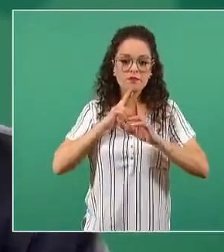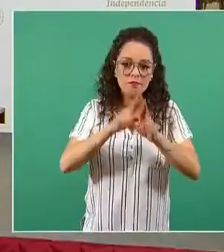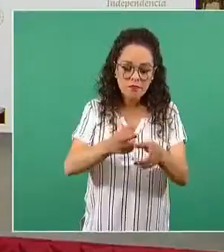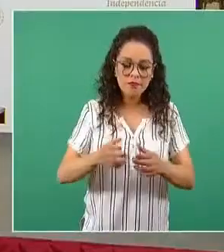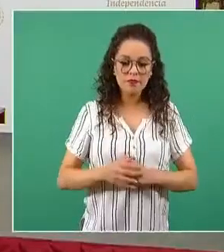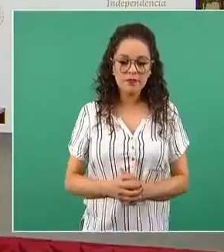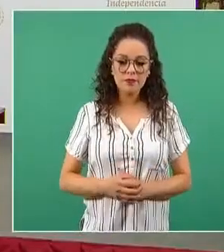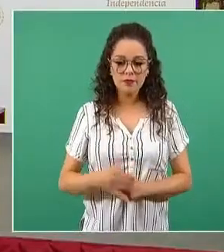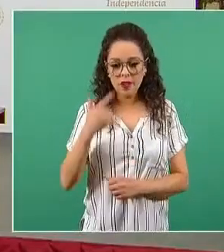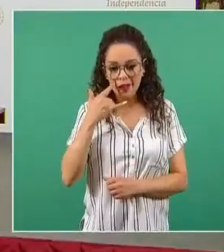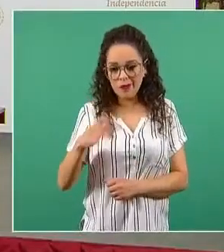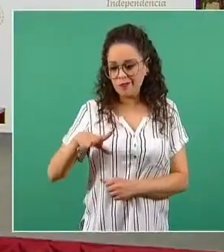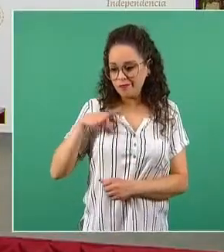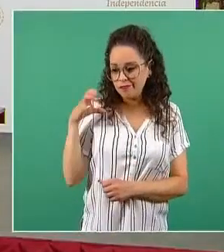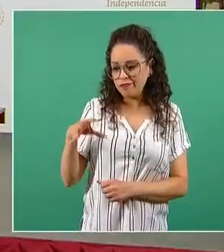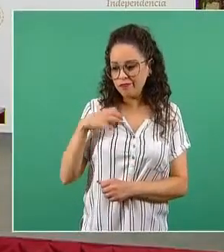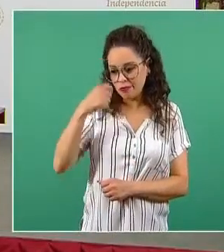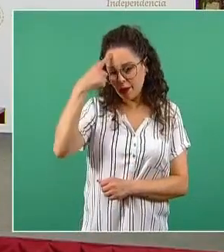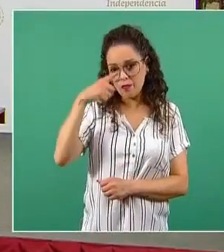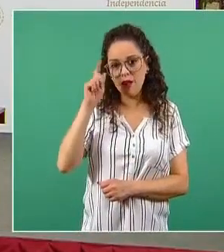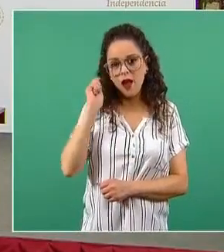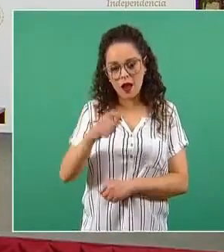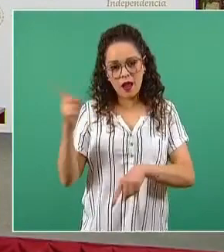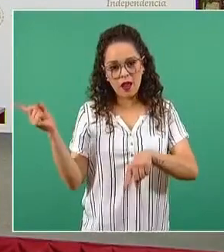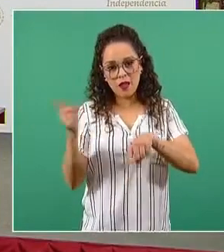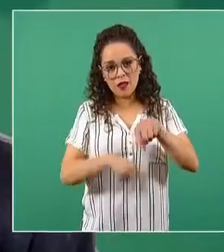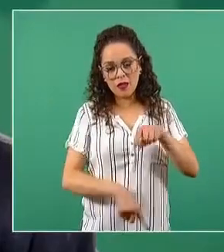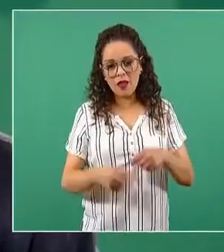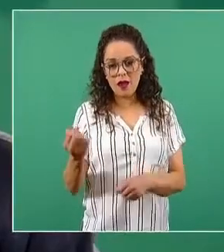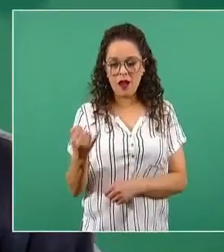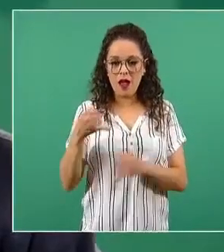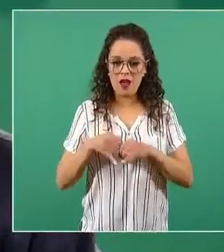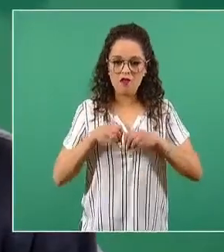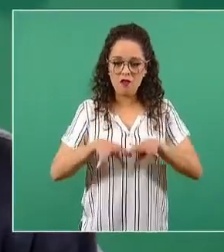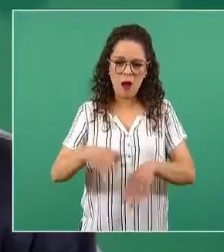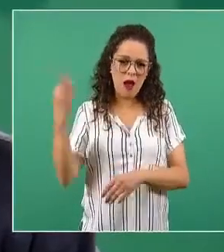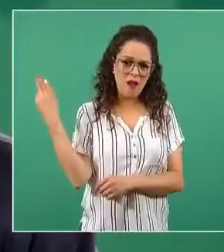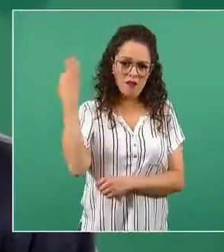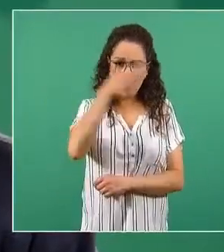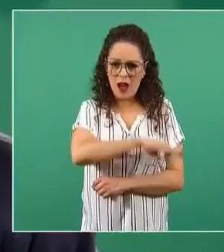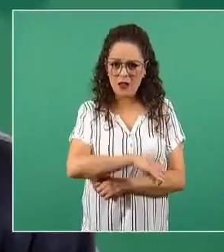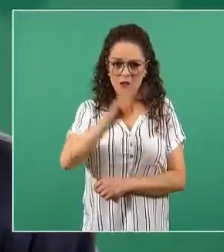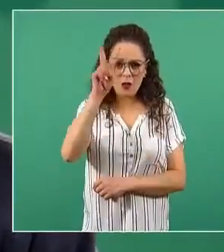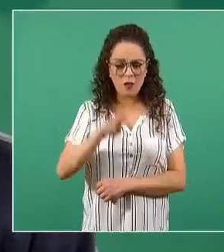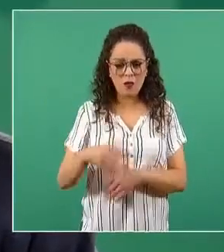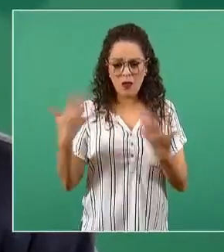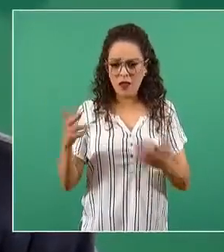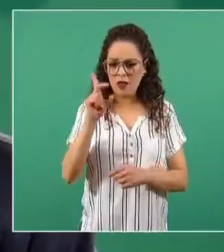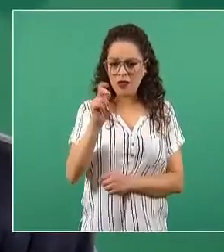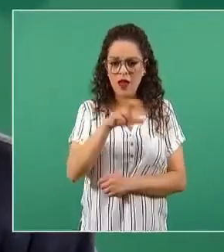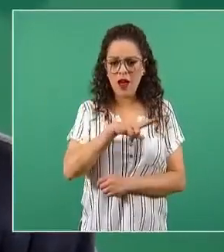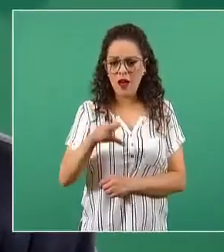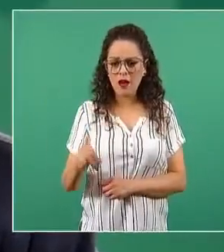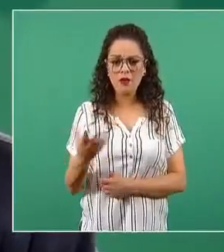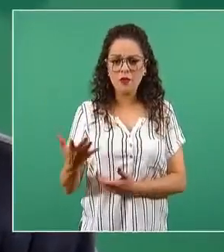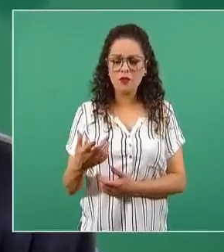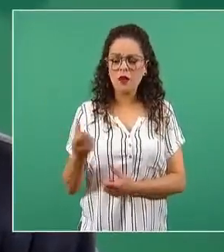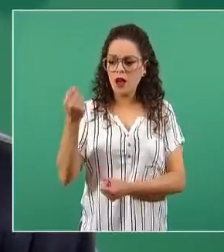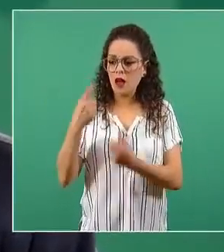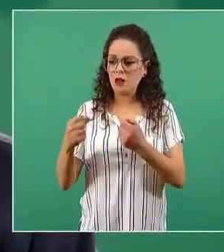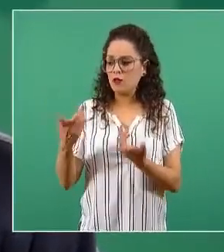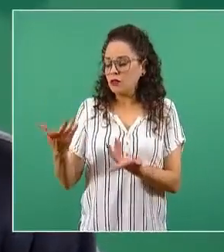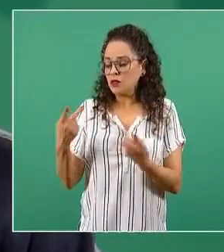trabajando por atenuar la infodemia, tóxico epidemia paralela de ciertos grupos de